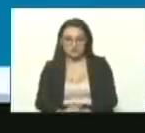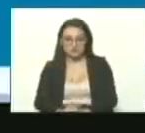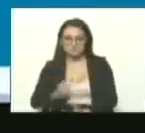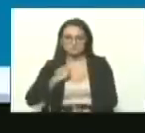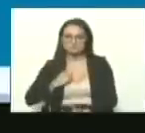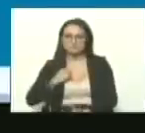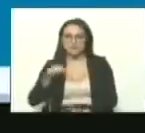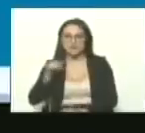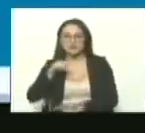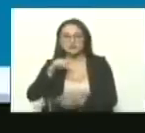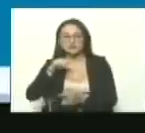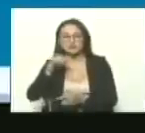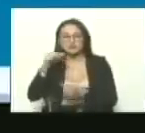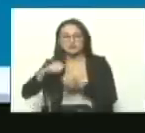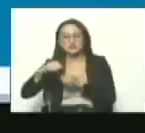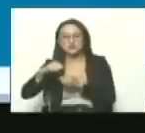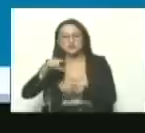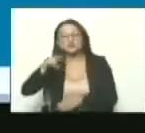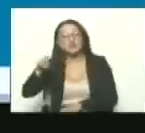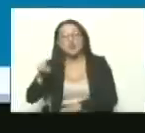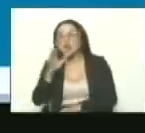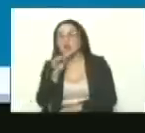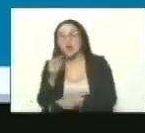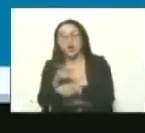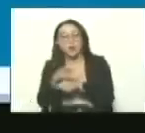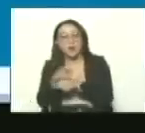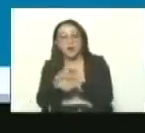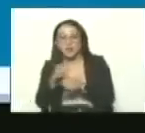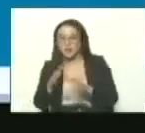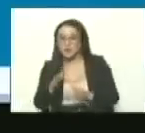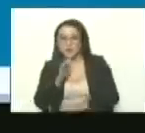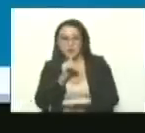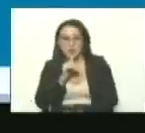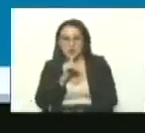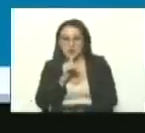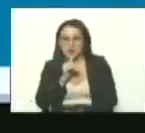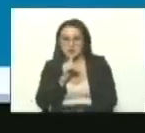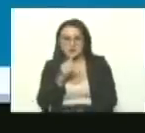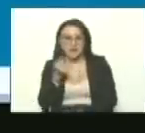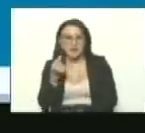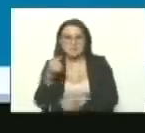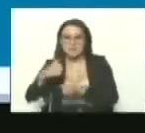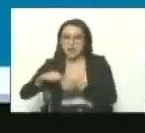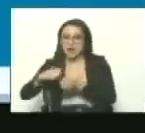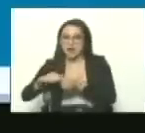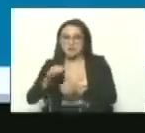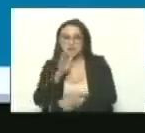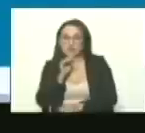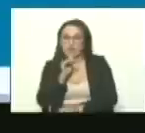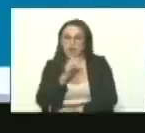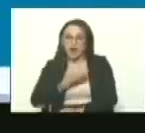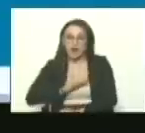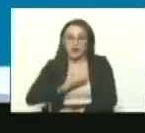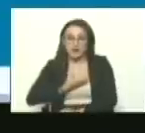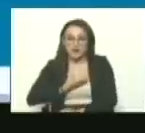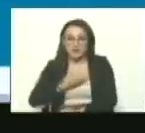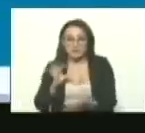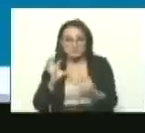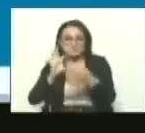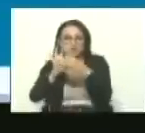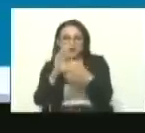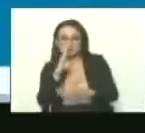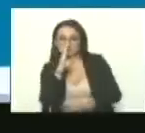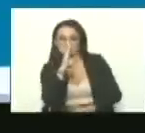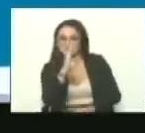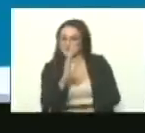Lamentablemente en el Zulia no tenemos gobernador. No. Ni en Maracaibo tenemos alcalde para yo llamarlos